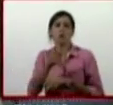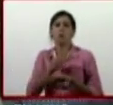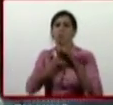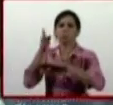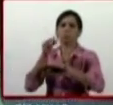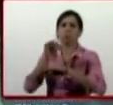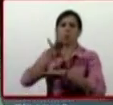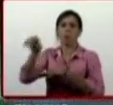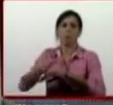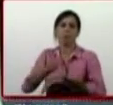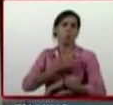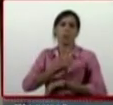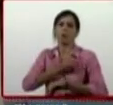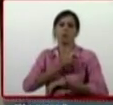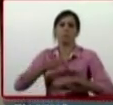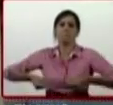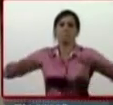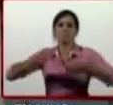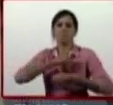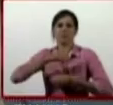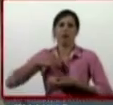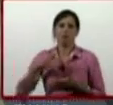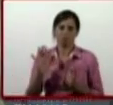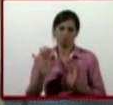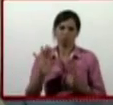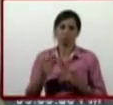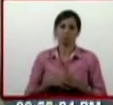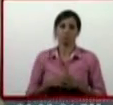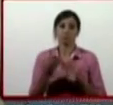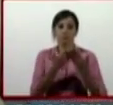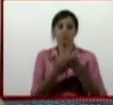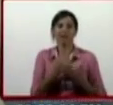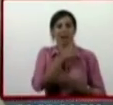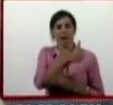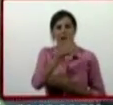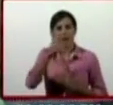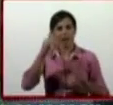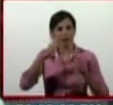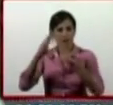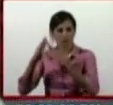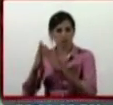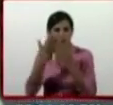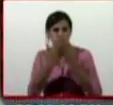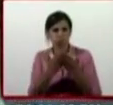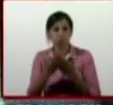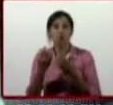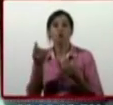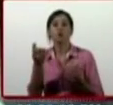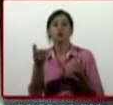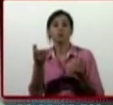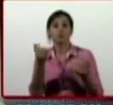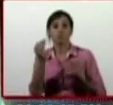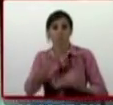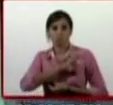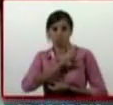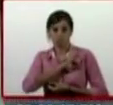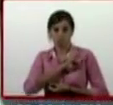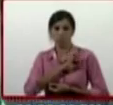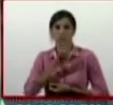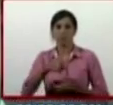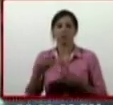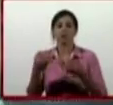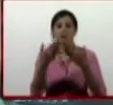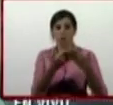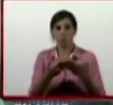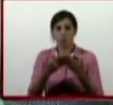sectores privados, digamos. Entonces se hace un estudio de casa por casa, un estudio socioeconómico y un estudio